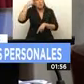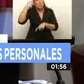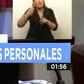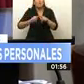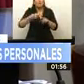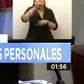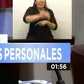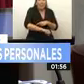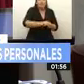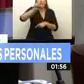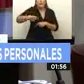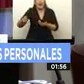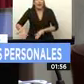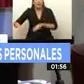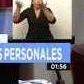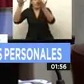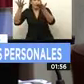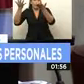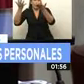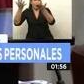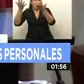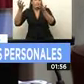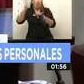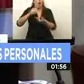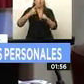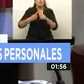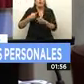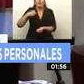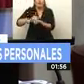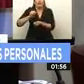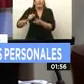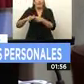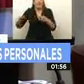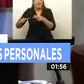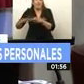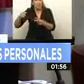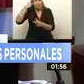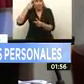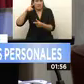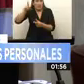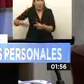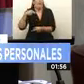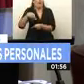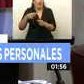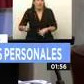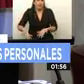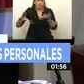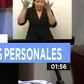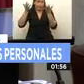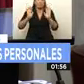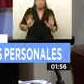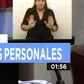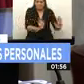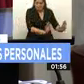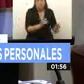déficit fiscal o por emisión bueno veamos qué